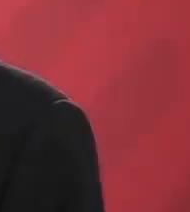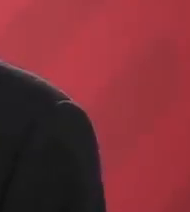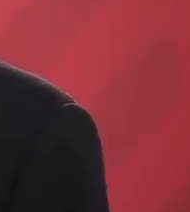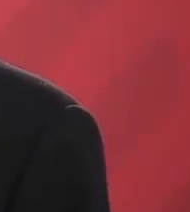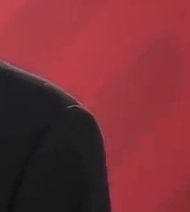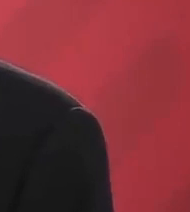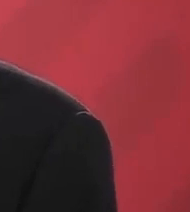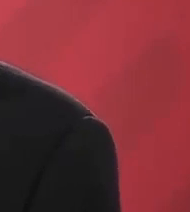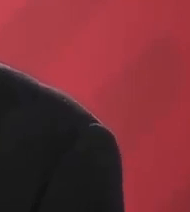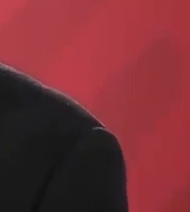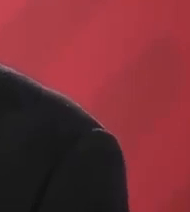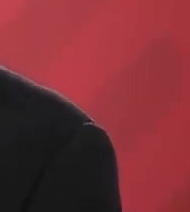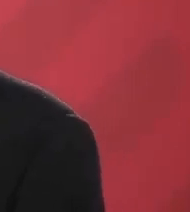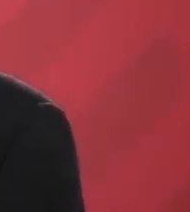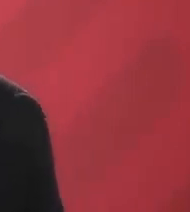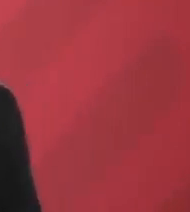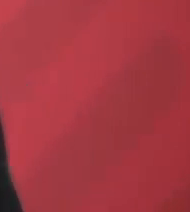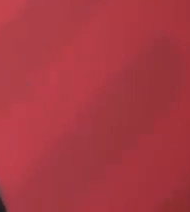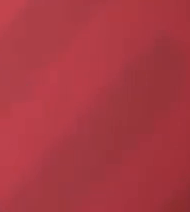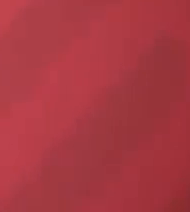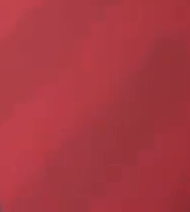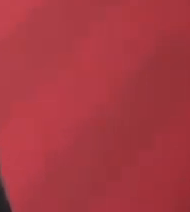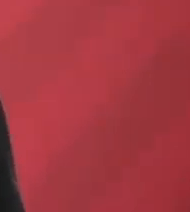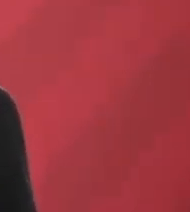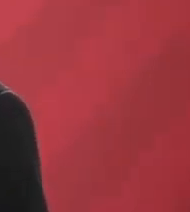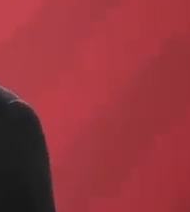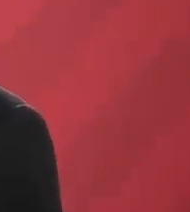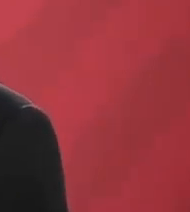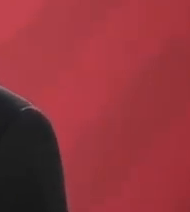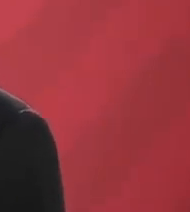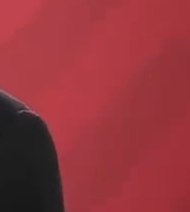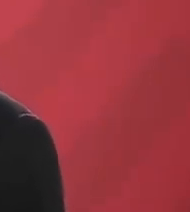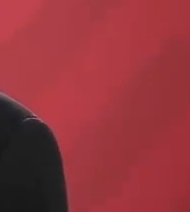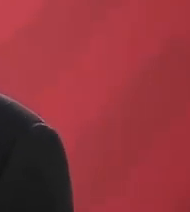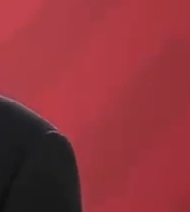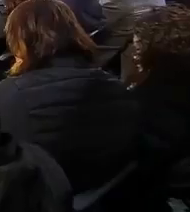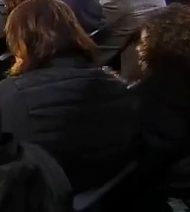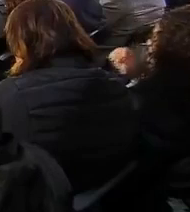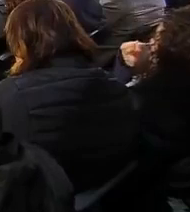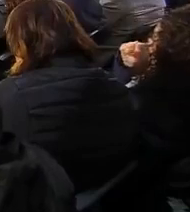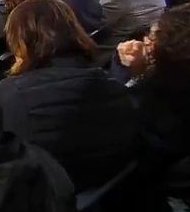conozcan ustedes y a través de ustedes, todos los ciudadanos, lo que sucede sobre la